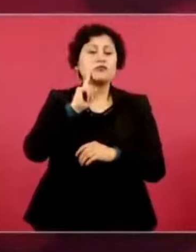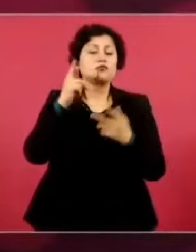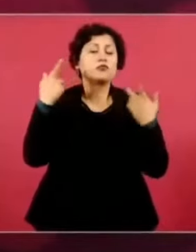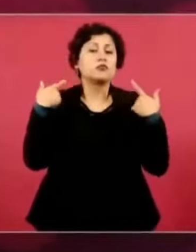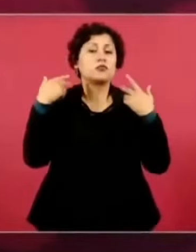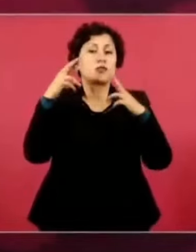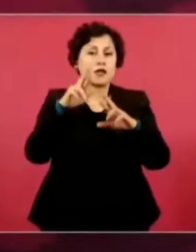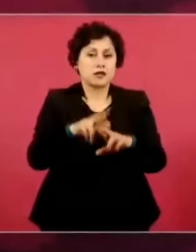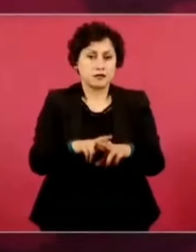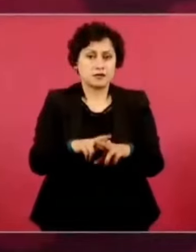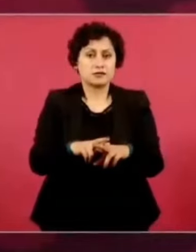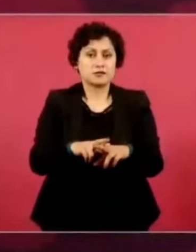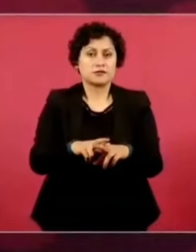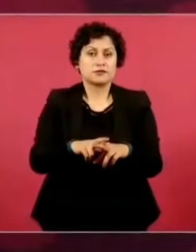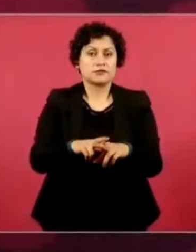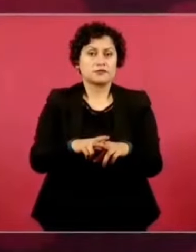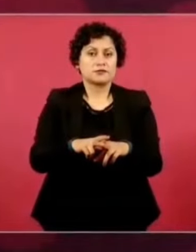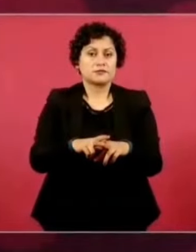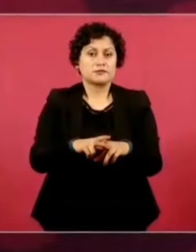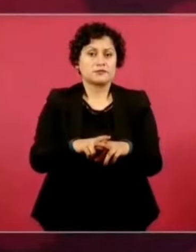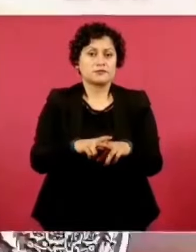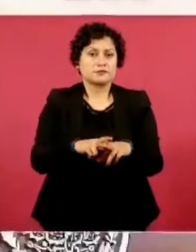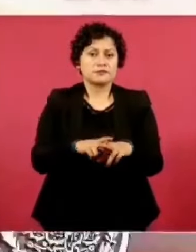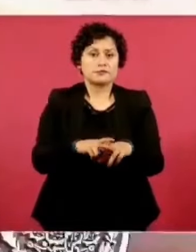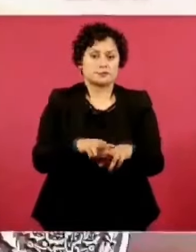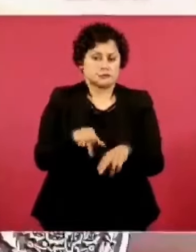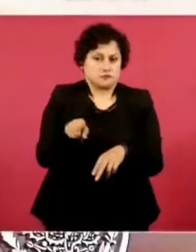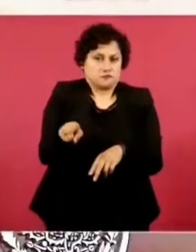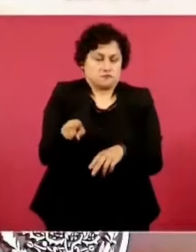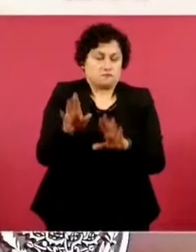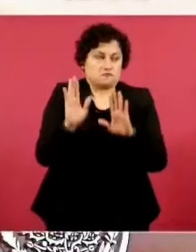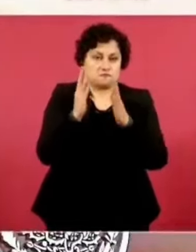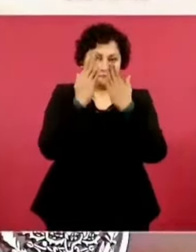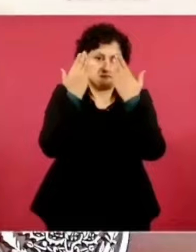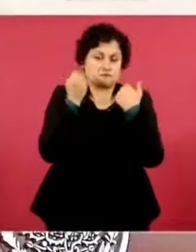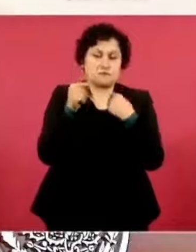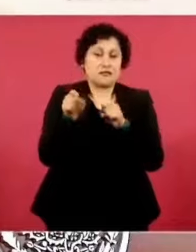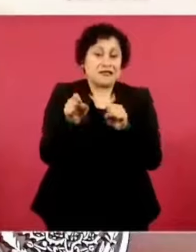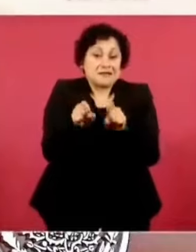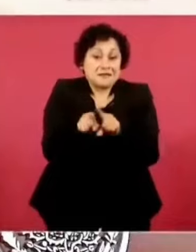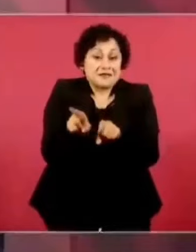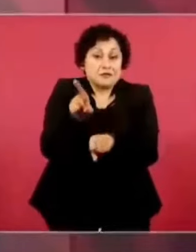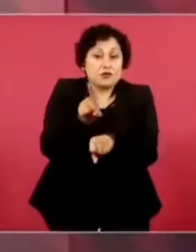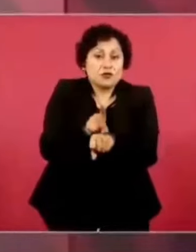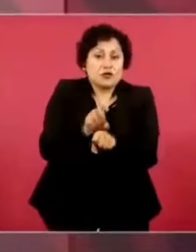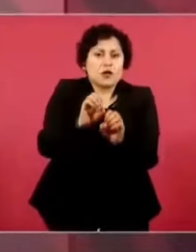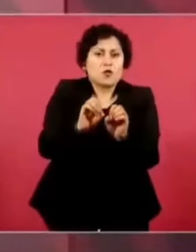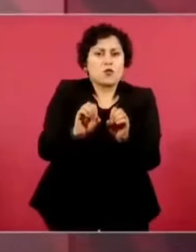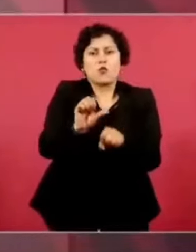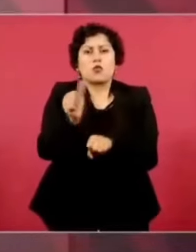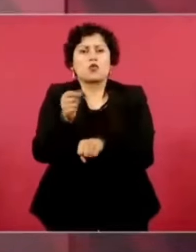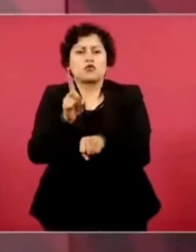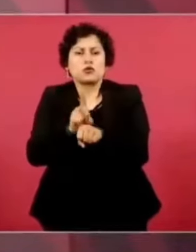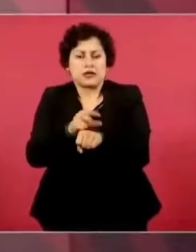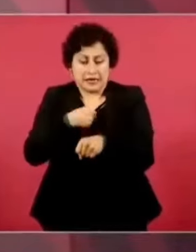por qué razón, el mismo día o al día siguiente puso un Twitter